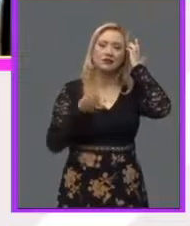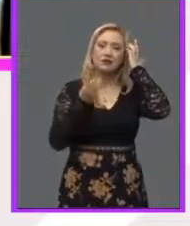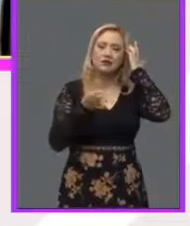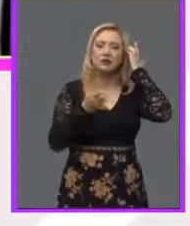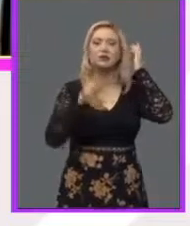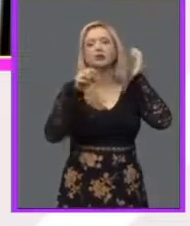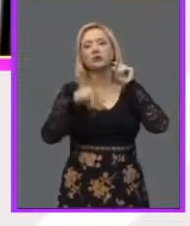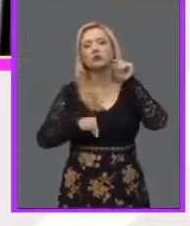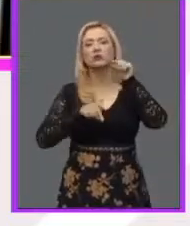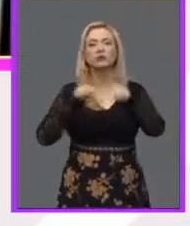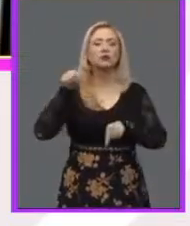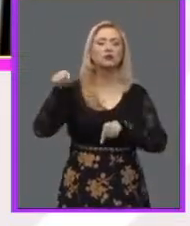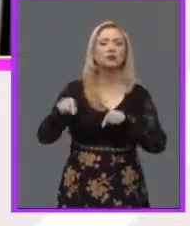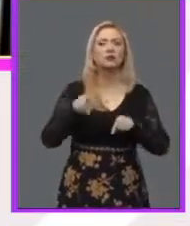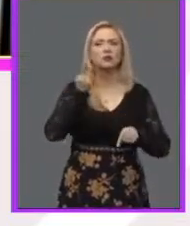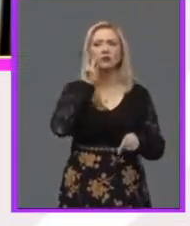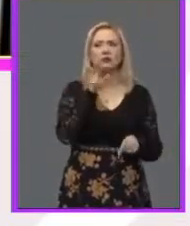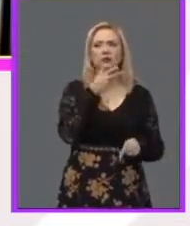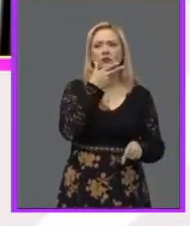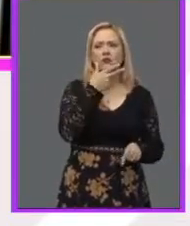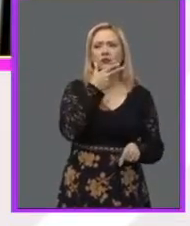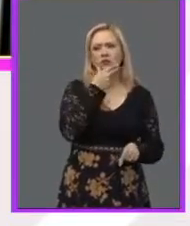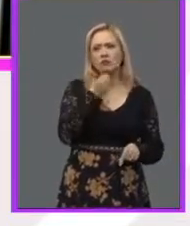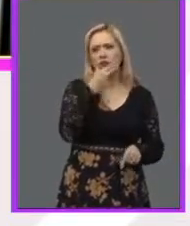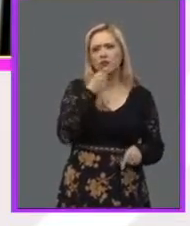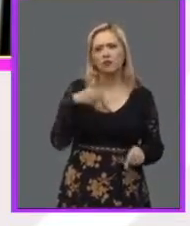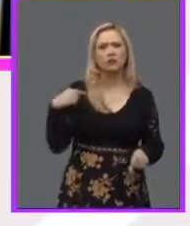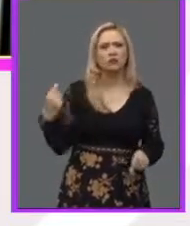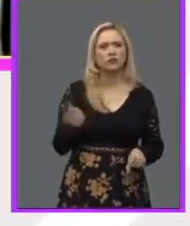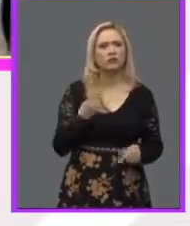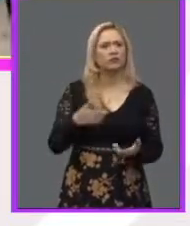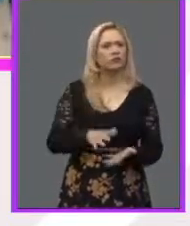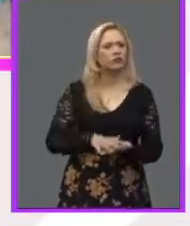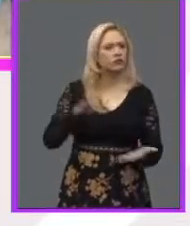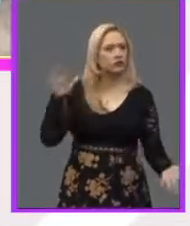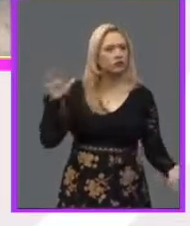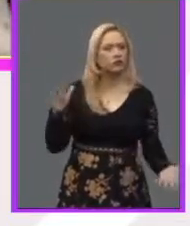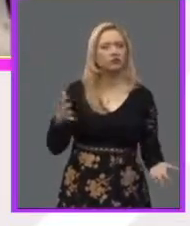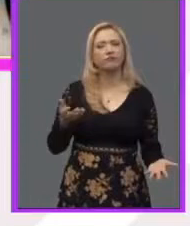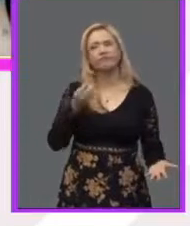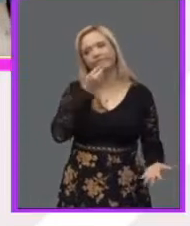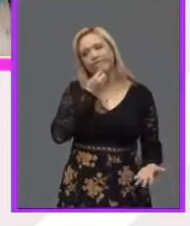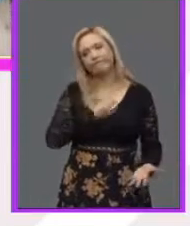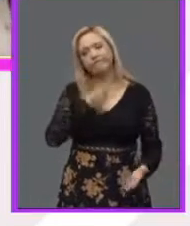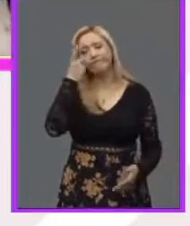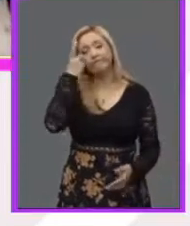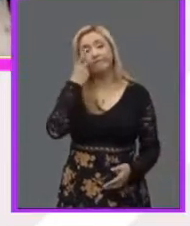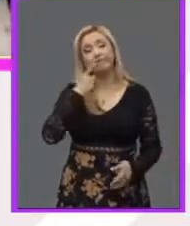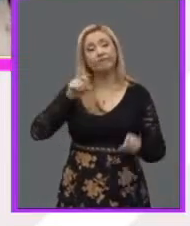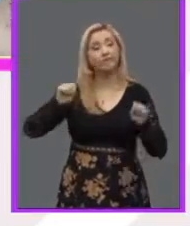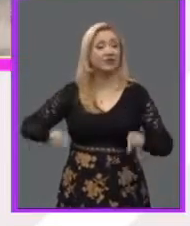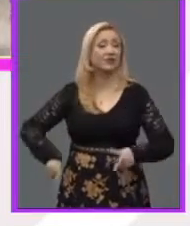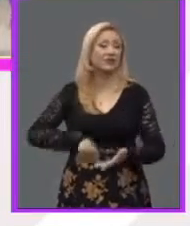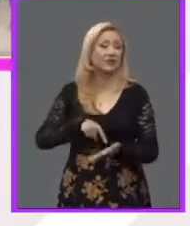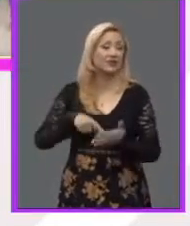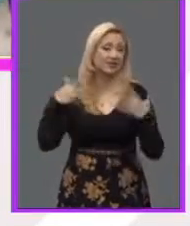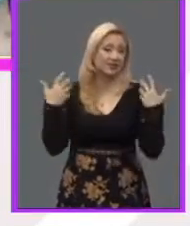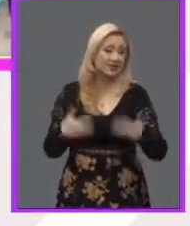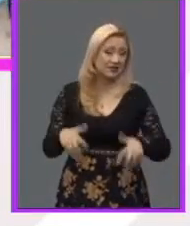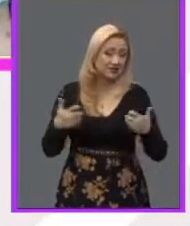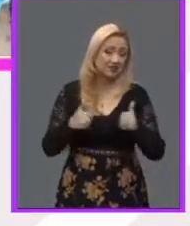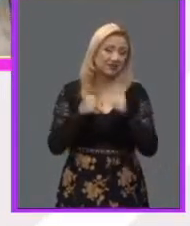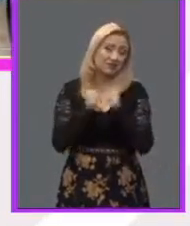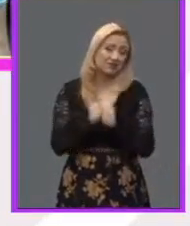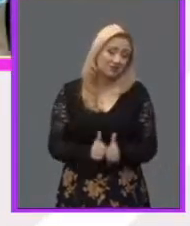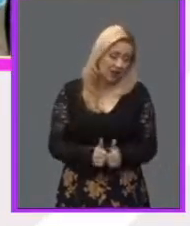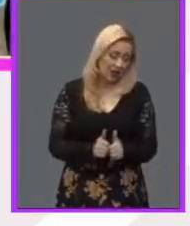Pero digamos que lo que empezó a hacer es que varios trabajadores, sobre todo hombres, tuvieron que empezar a dormir en las fábricas, ¿no? A permanecer en las